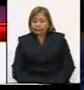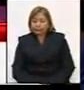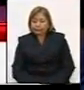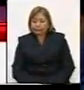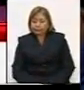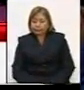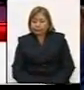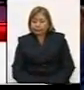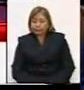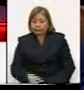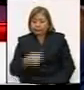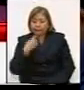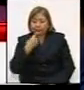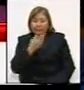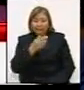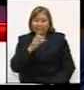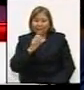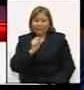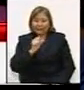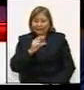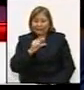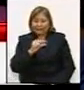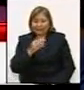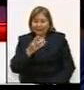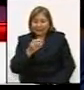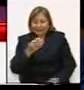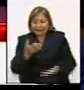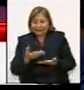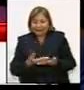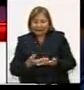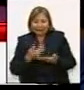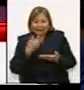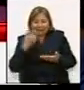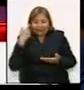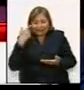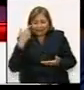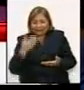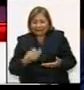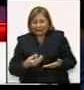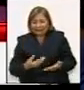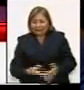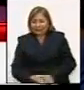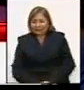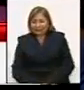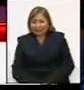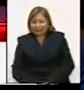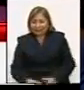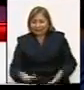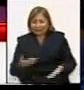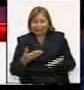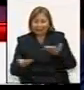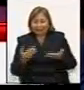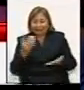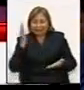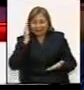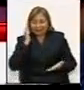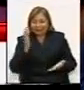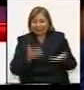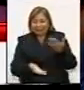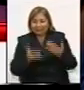¿Por qué no lo han llamado? Dice la señora Salgado. Bueno, lo que decía Monteverde hace tantos años, ¿no? A los que algo sabemos nunca nos llaman,